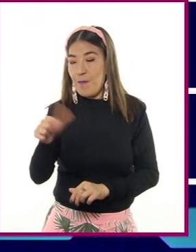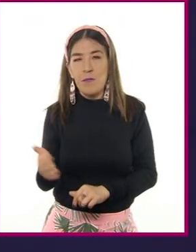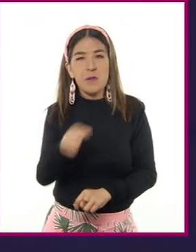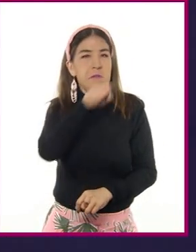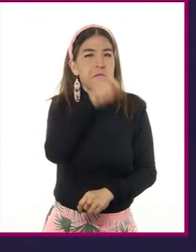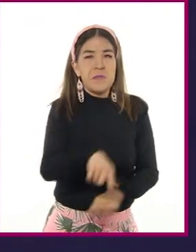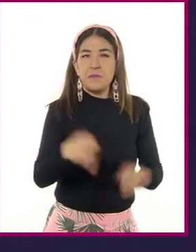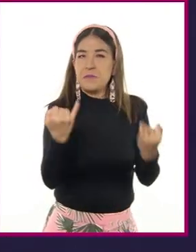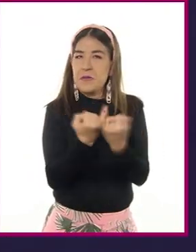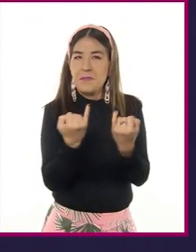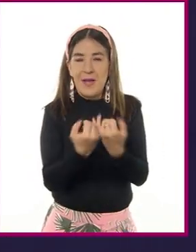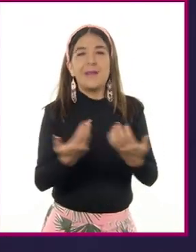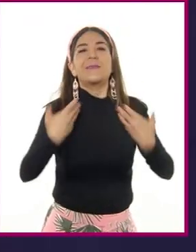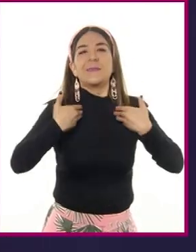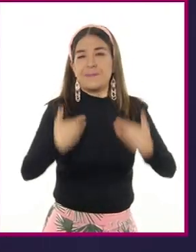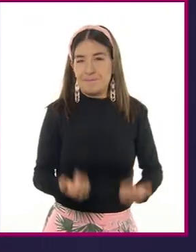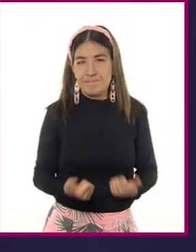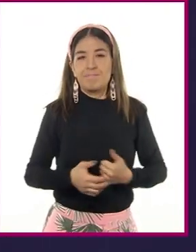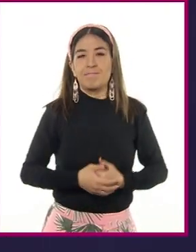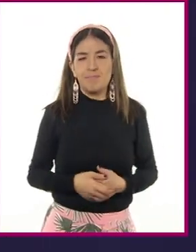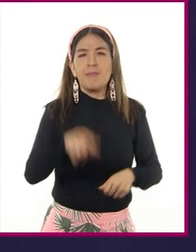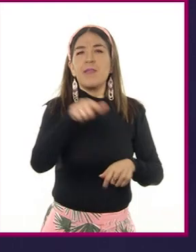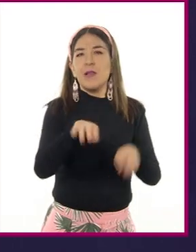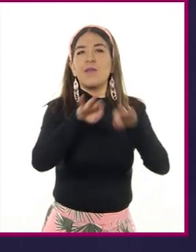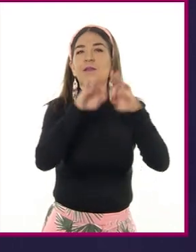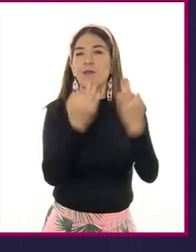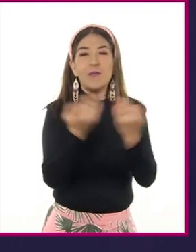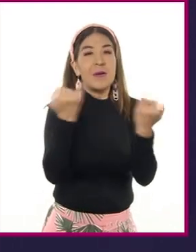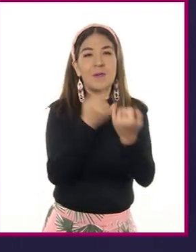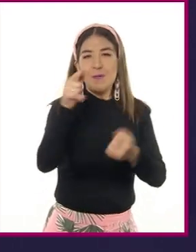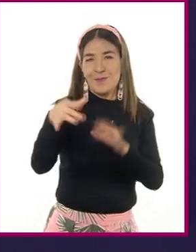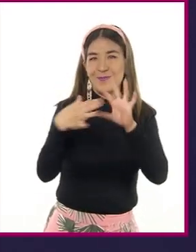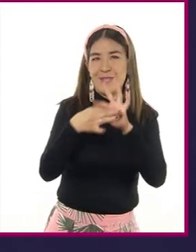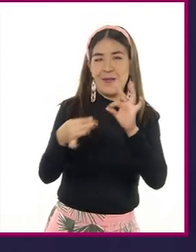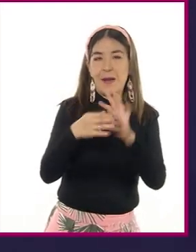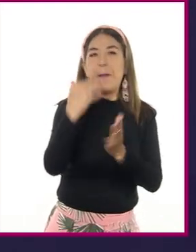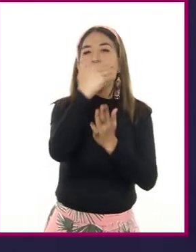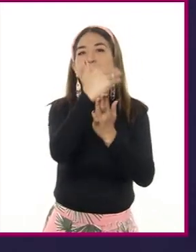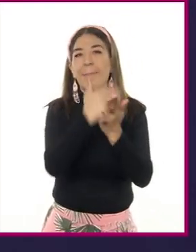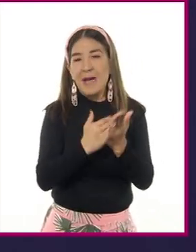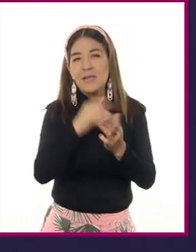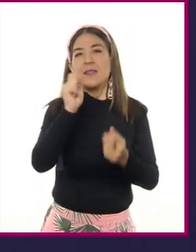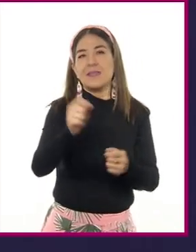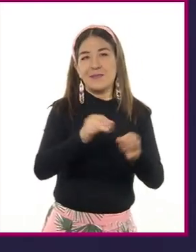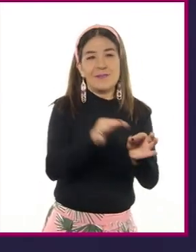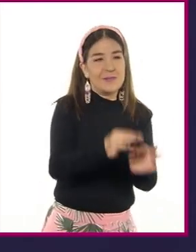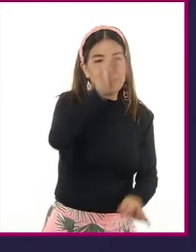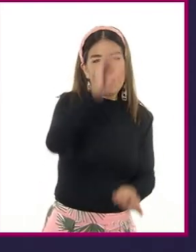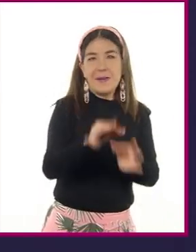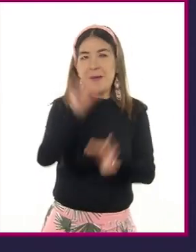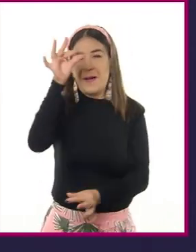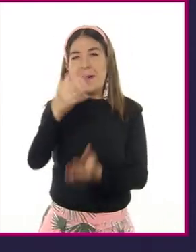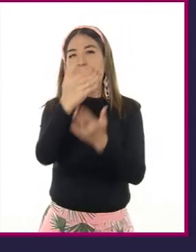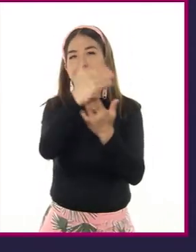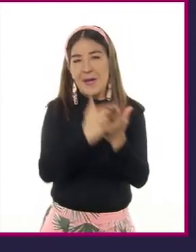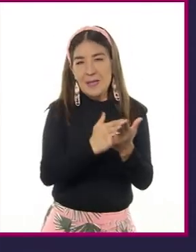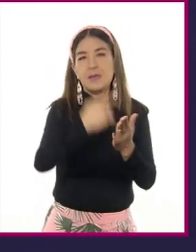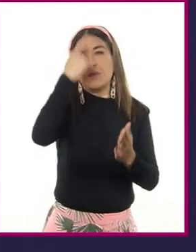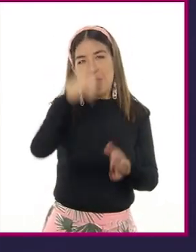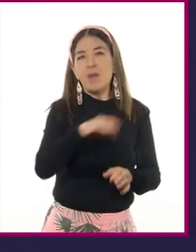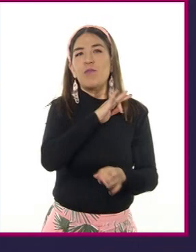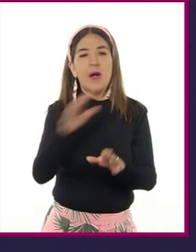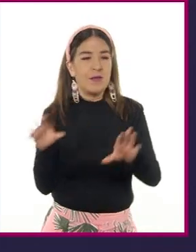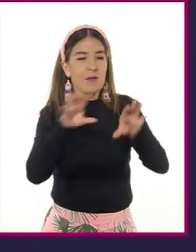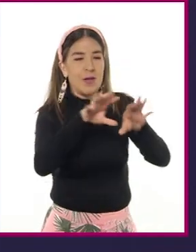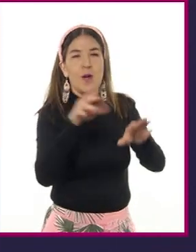misma. Entiendo, maestra. De la forma en que lo plantea, ahorraría muchas varillas y eventualmente podría alojar a